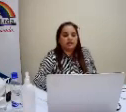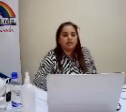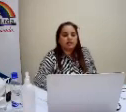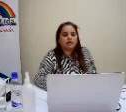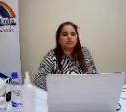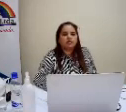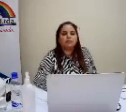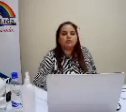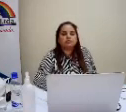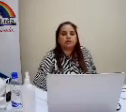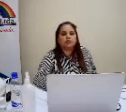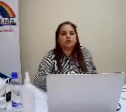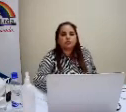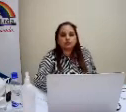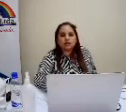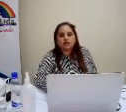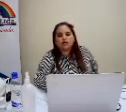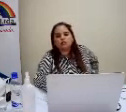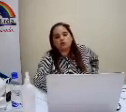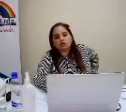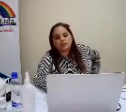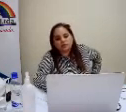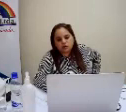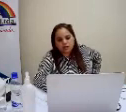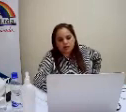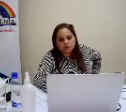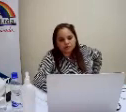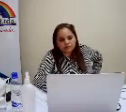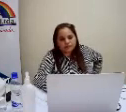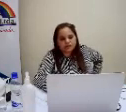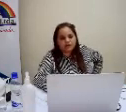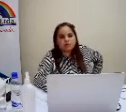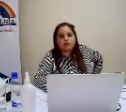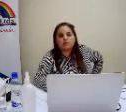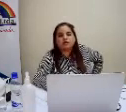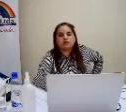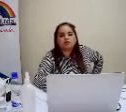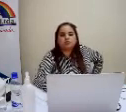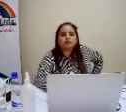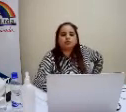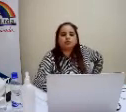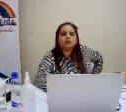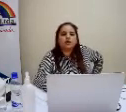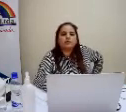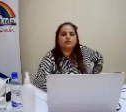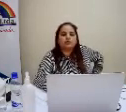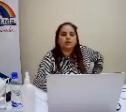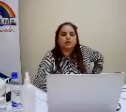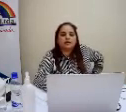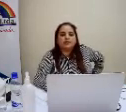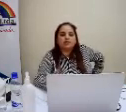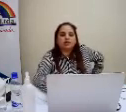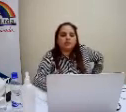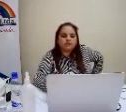anteriormente, ¿verdad? Cuando tenemos un solo episodio, digamos, a veces podemos tener solo un solo episodio,